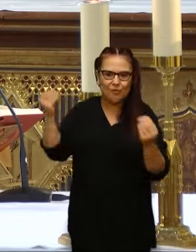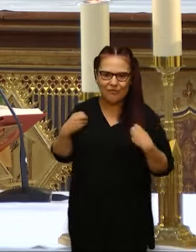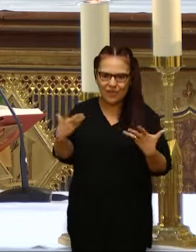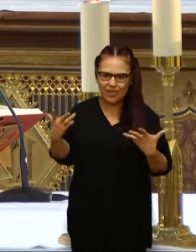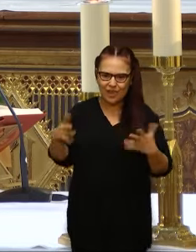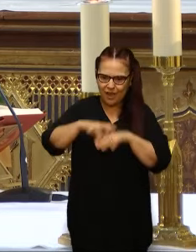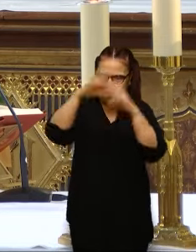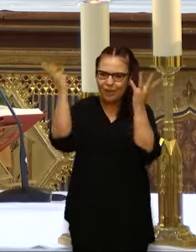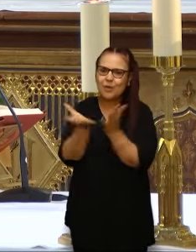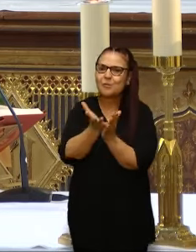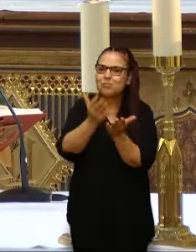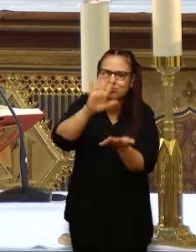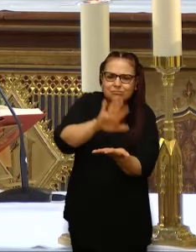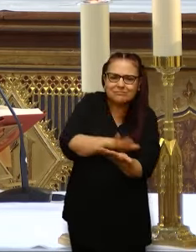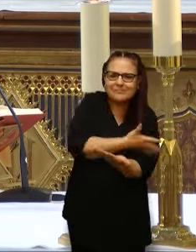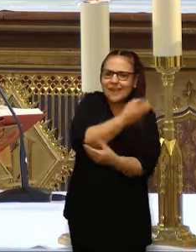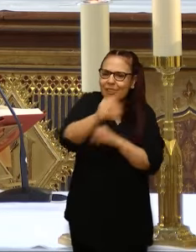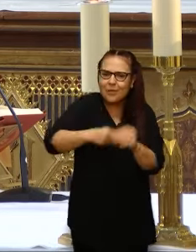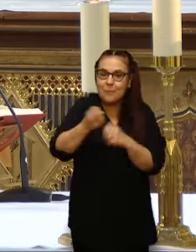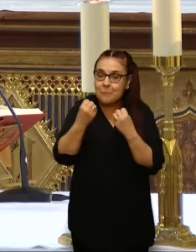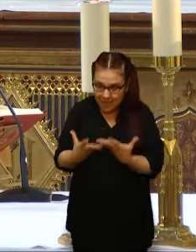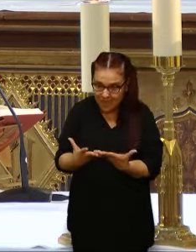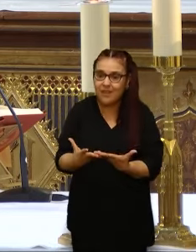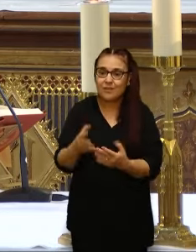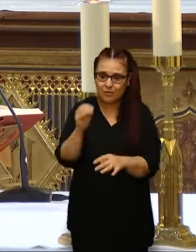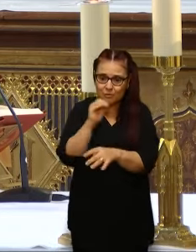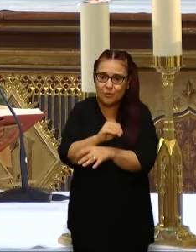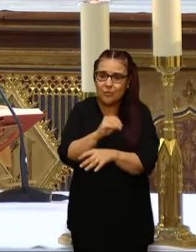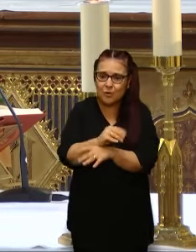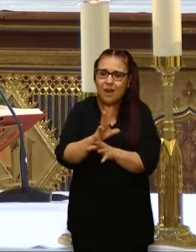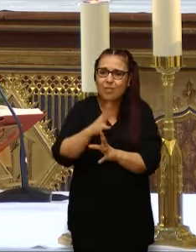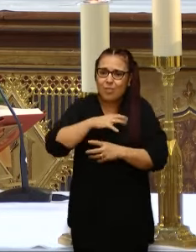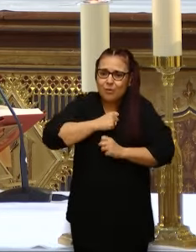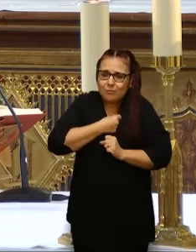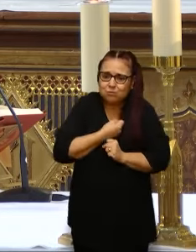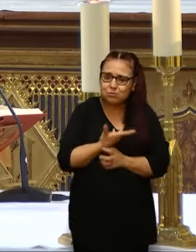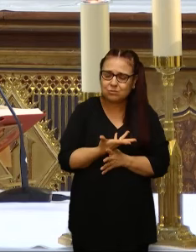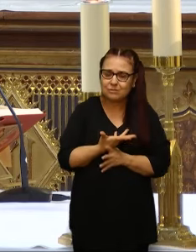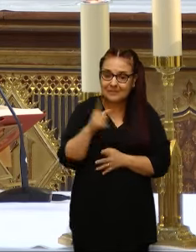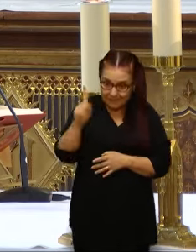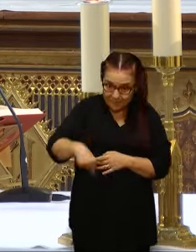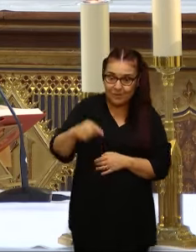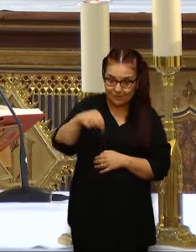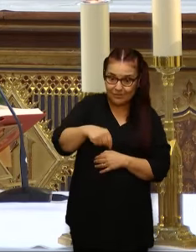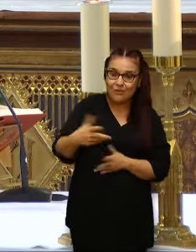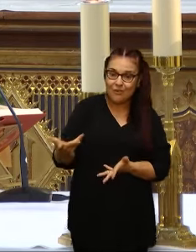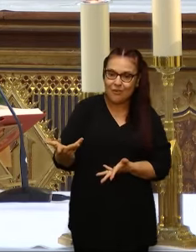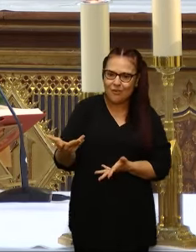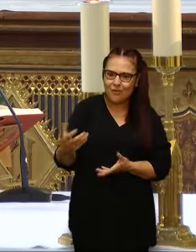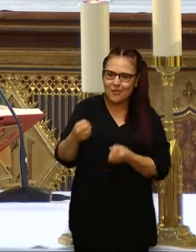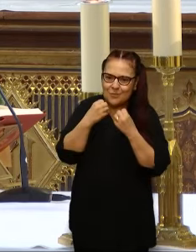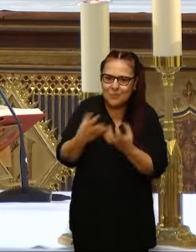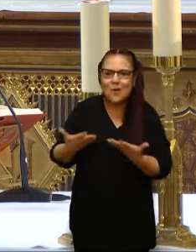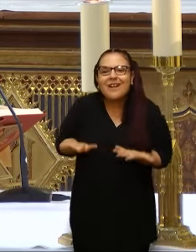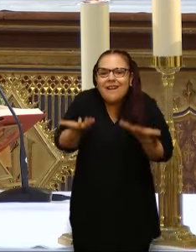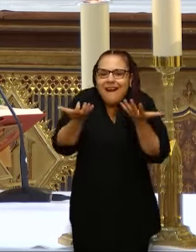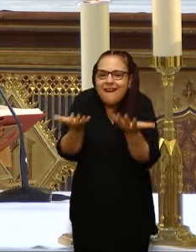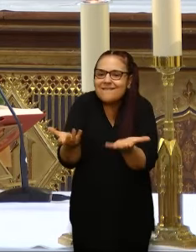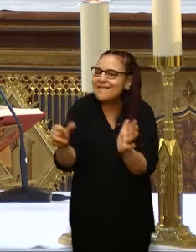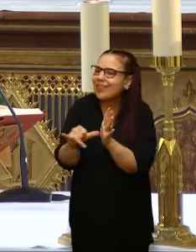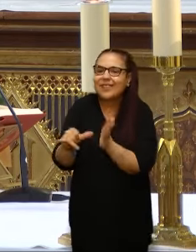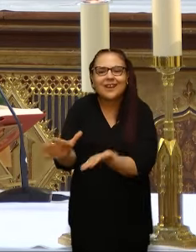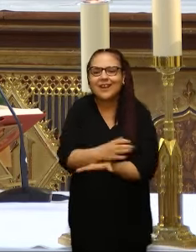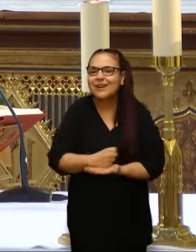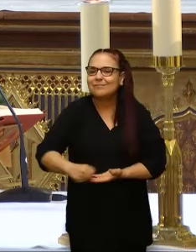pasó haciendo el bien y curando a los oprimidos por el mal. También hoy, como buen samaritano, se acerca a todo